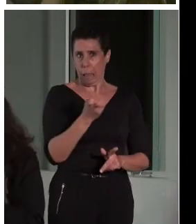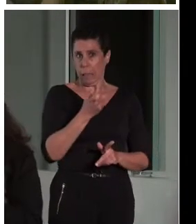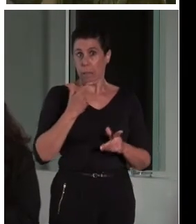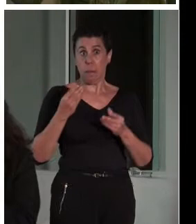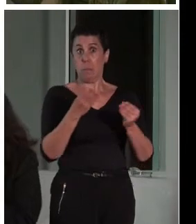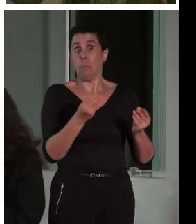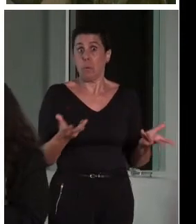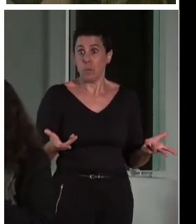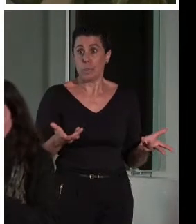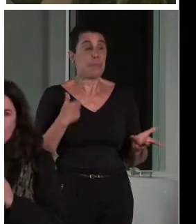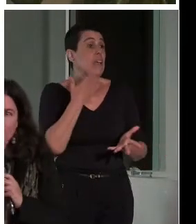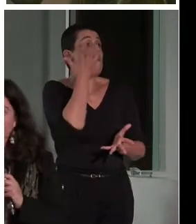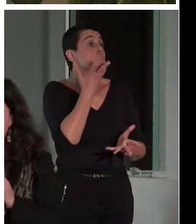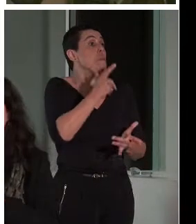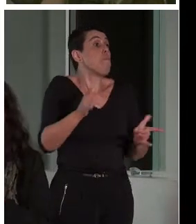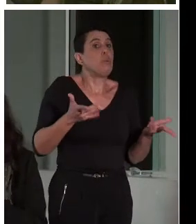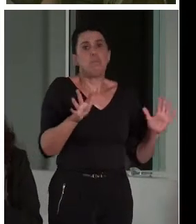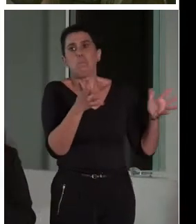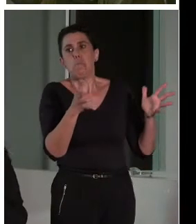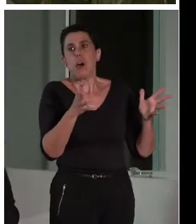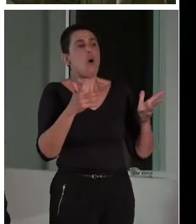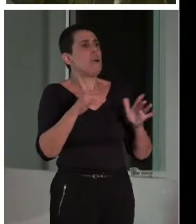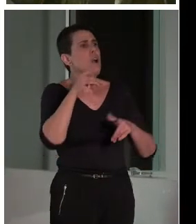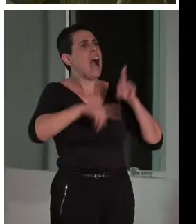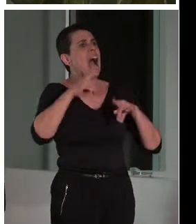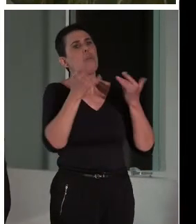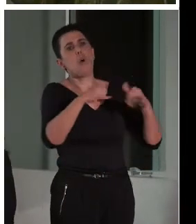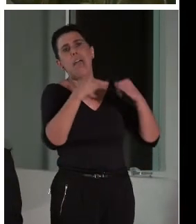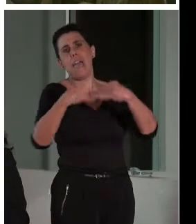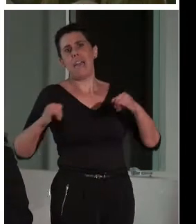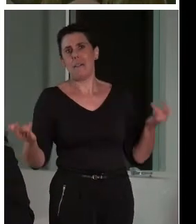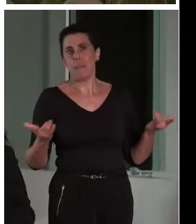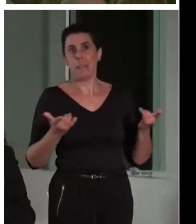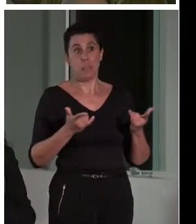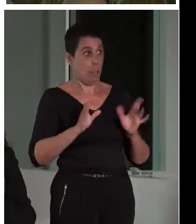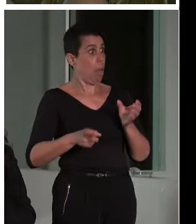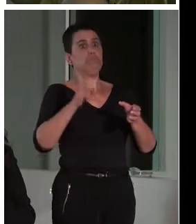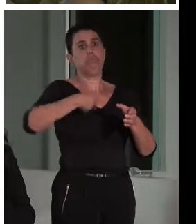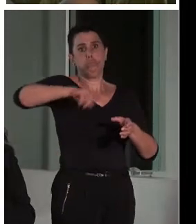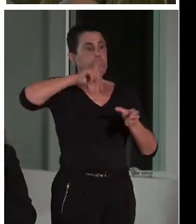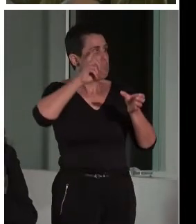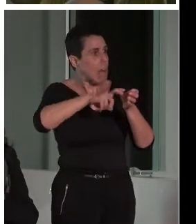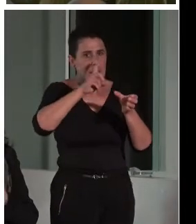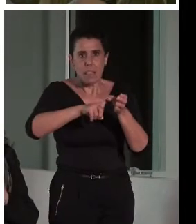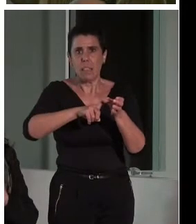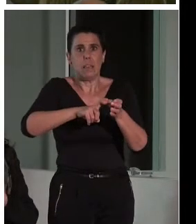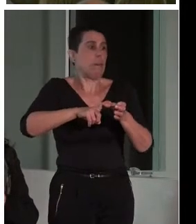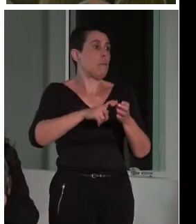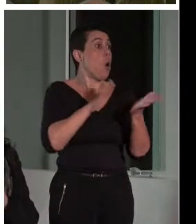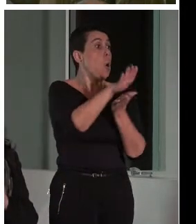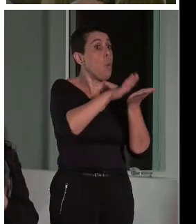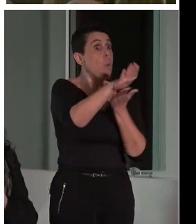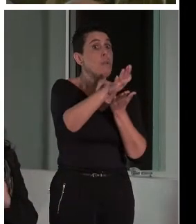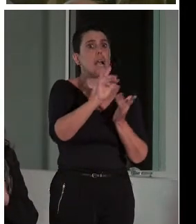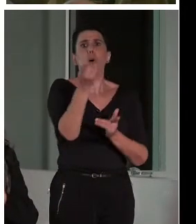construir me gustaría destacar por lo menos un par de eventos para que sepáis participamos tanto publicando cosas como con presencia en